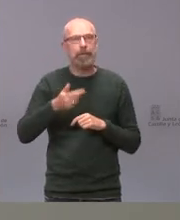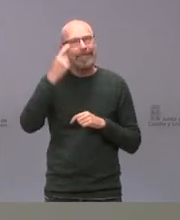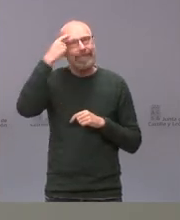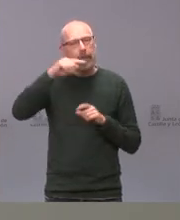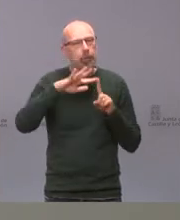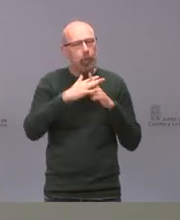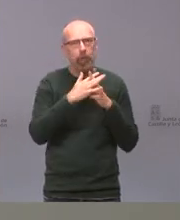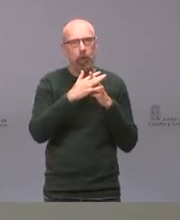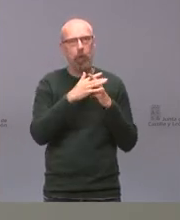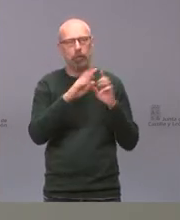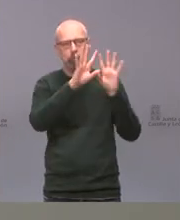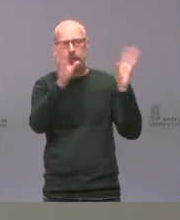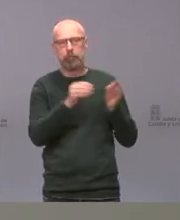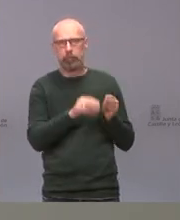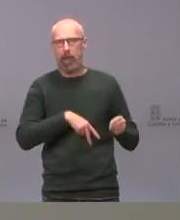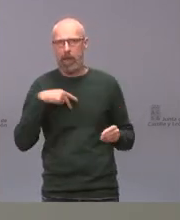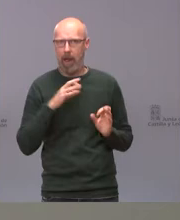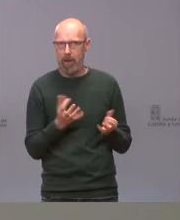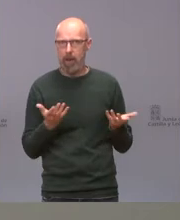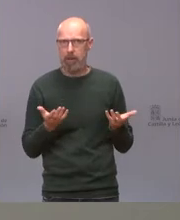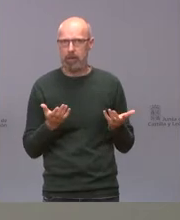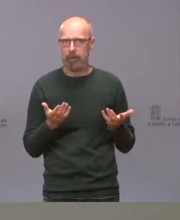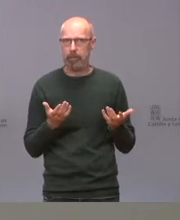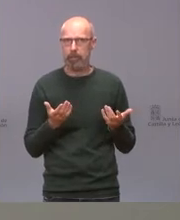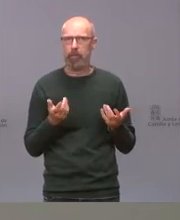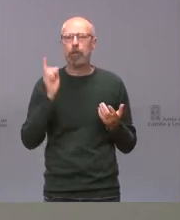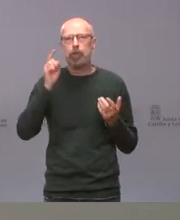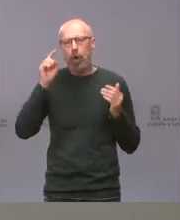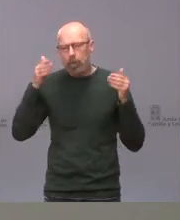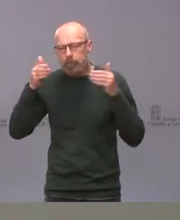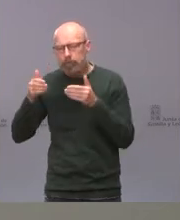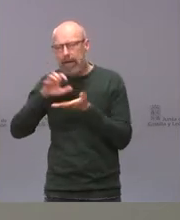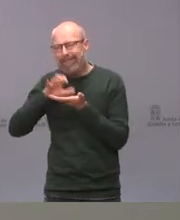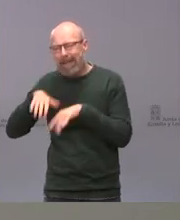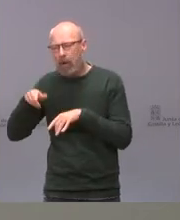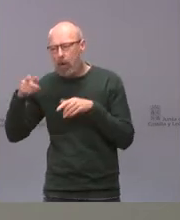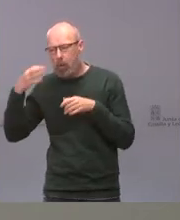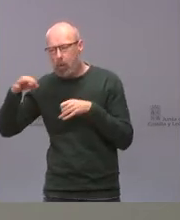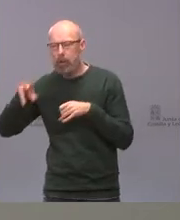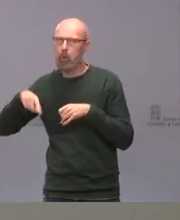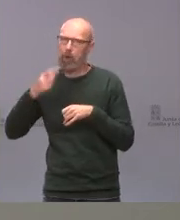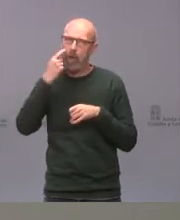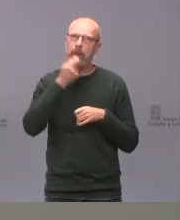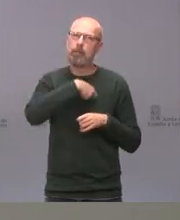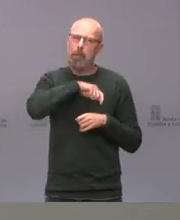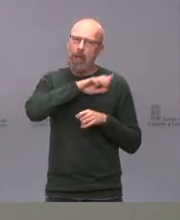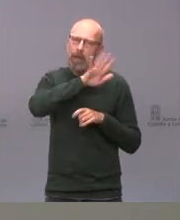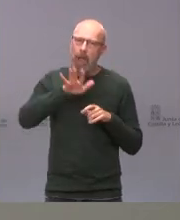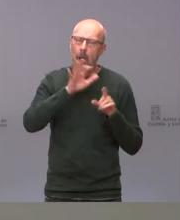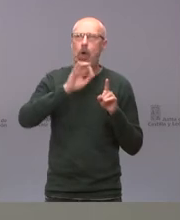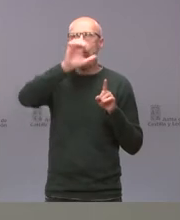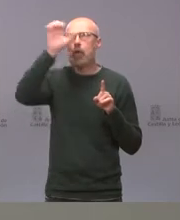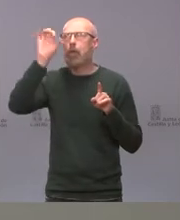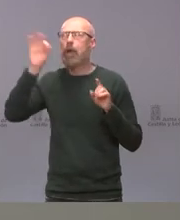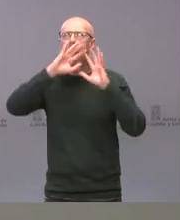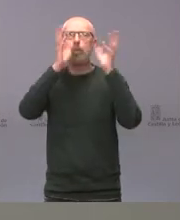niveles. No solamente en lo que nos pasa en Castilla y León, sino lo que pasa en España, lo que pasa en Europa y lo que pasa en el